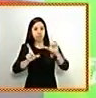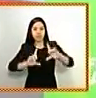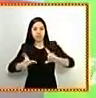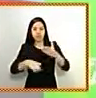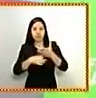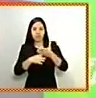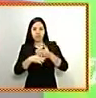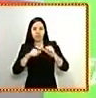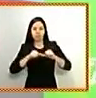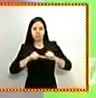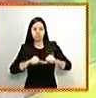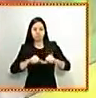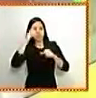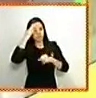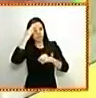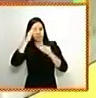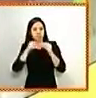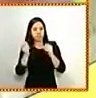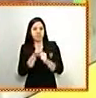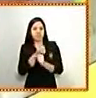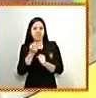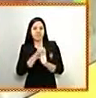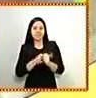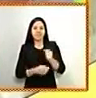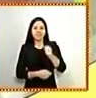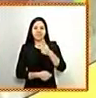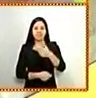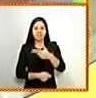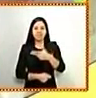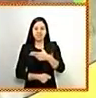a continuación conocemos el primer número ganador.